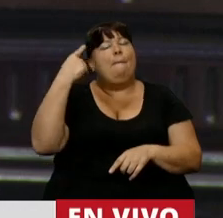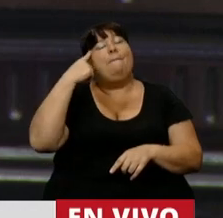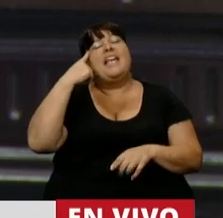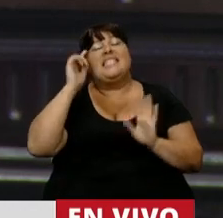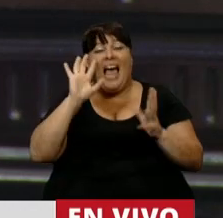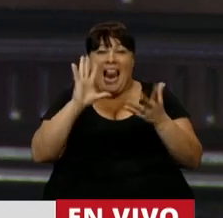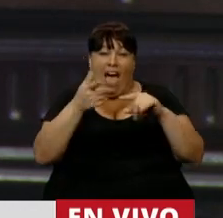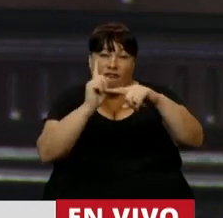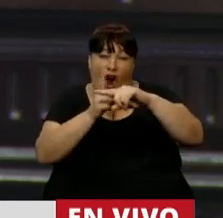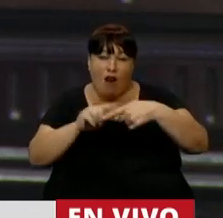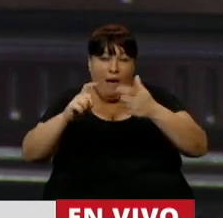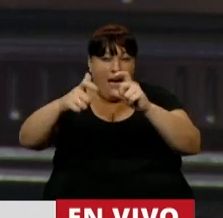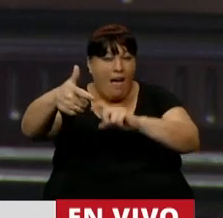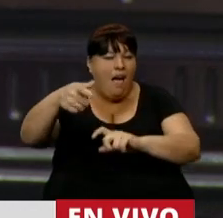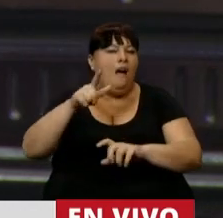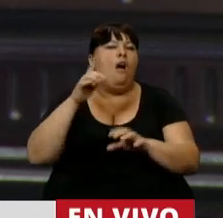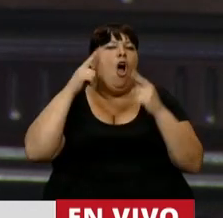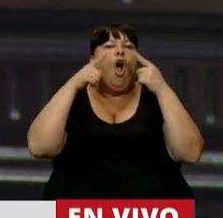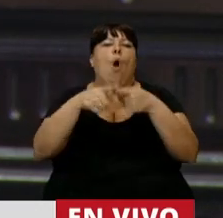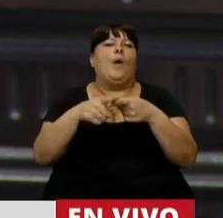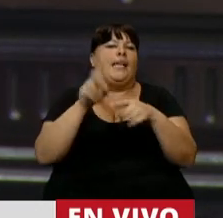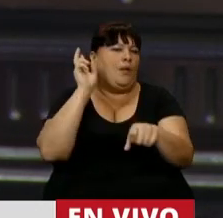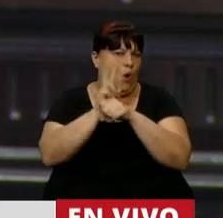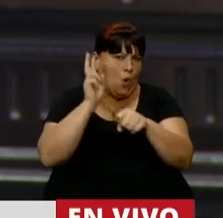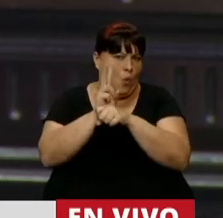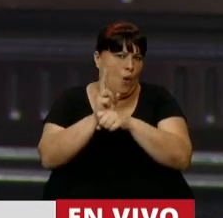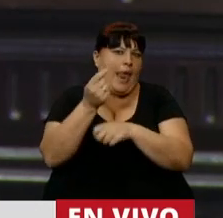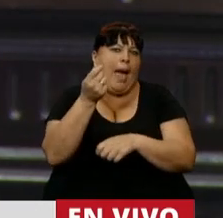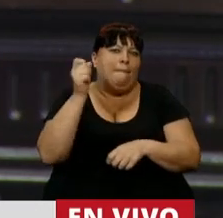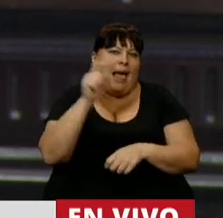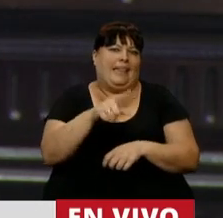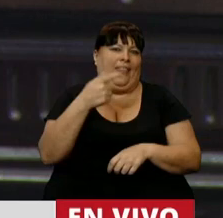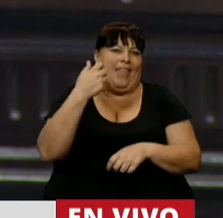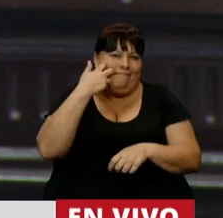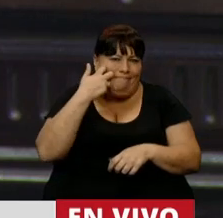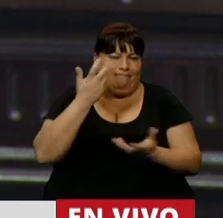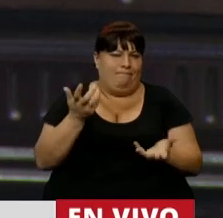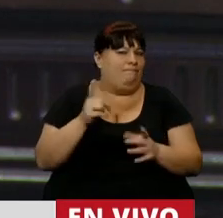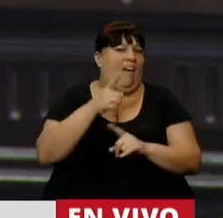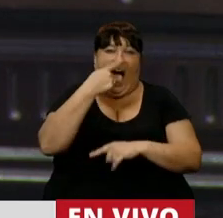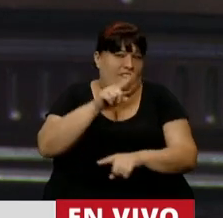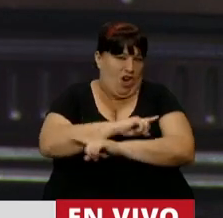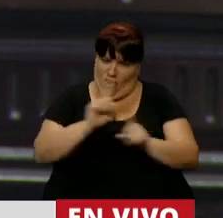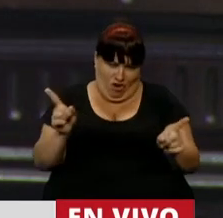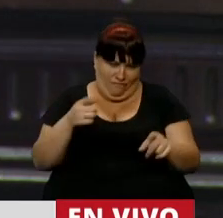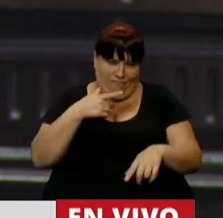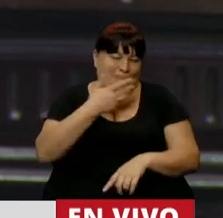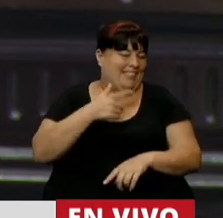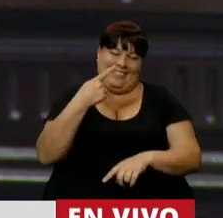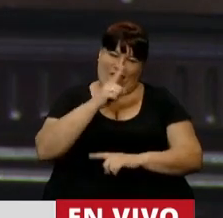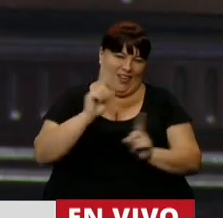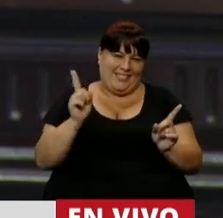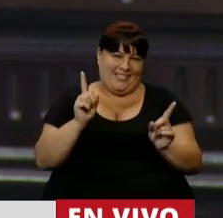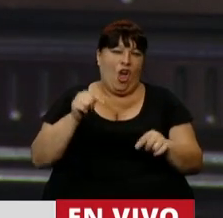que esta fórmula tenía como objetivo cuidar el dinero de nuestros abuelos. Bueno, no es así, señor